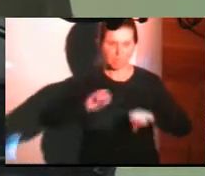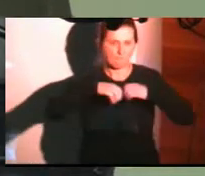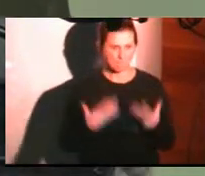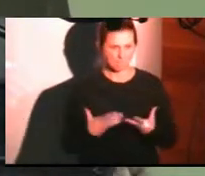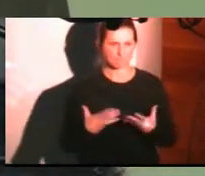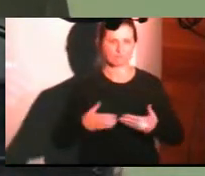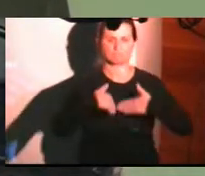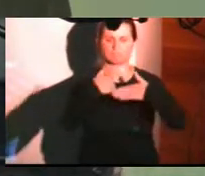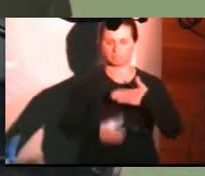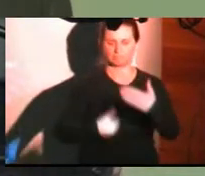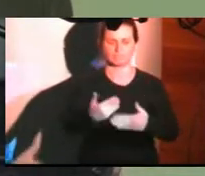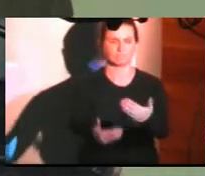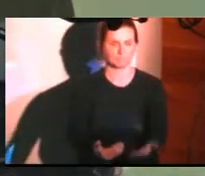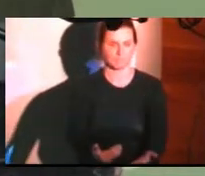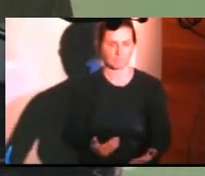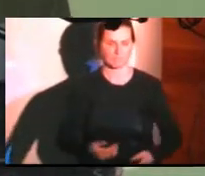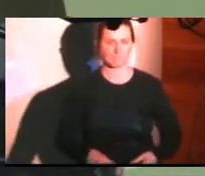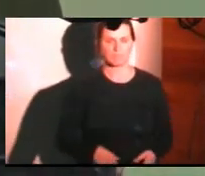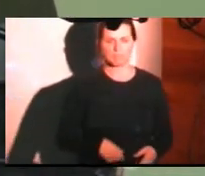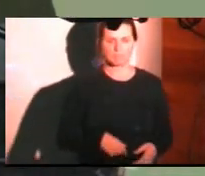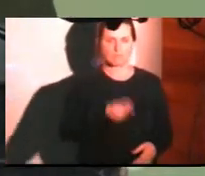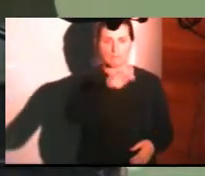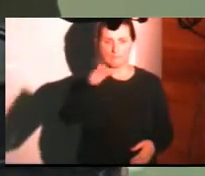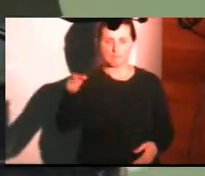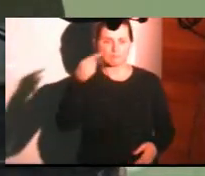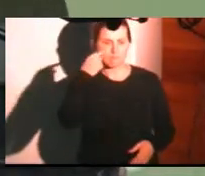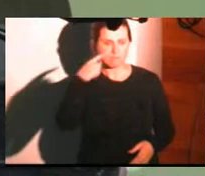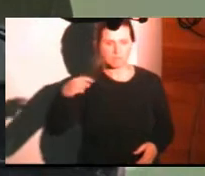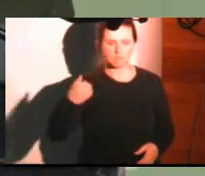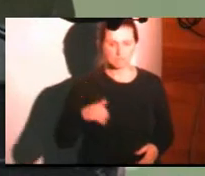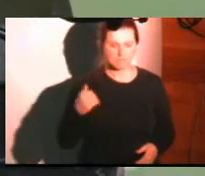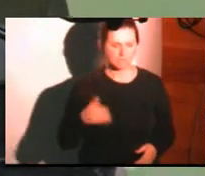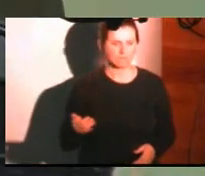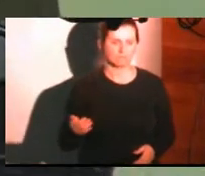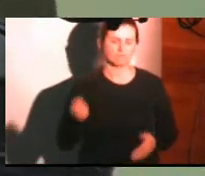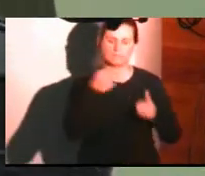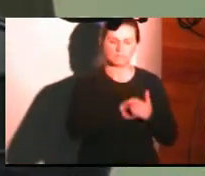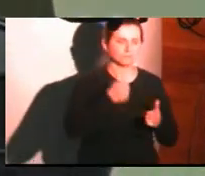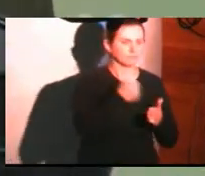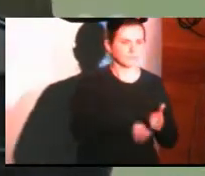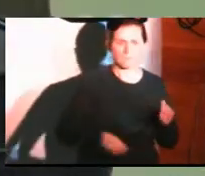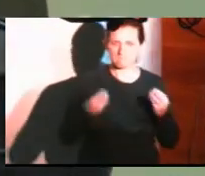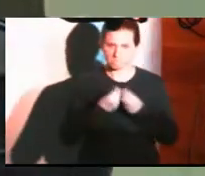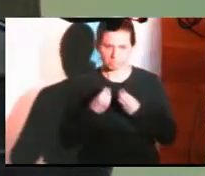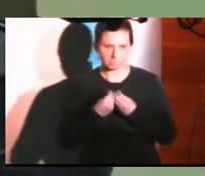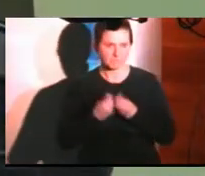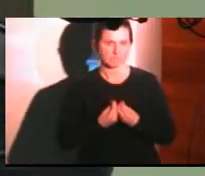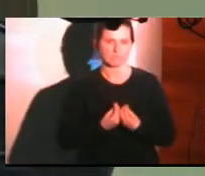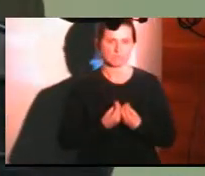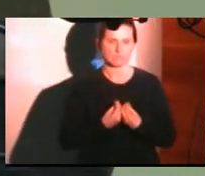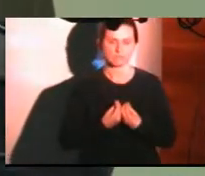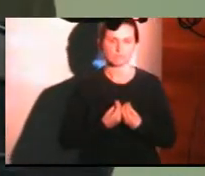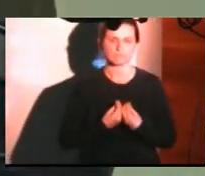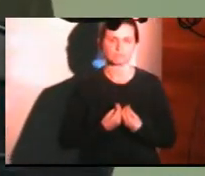Los argentinos vivimos desafíos tremendos. En los últimos 10 años tuvimos que vivir una experiencia de partir de